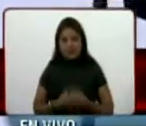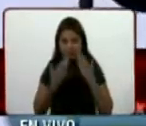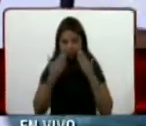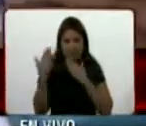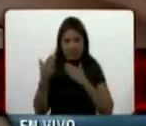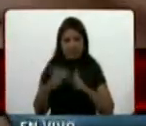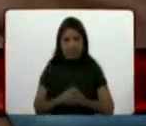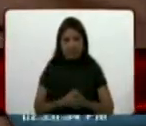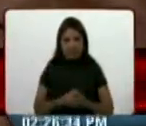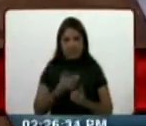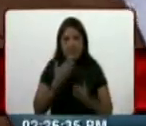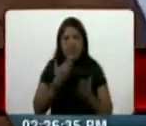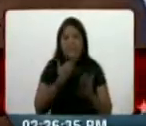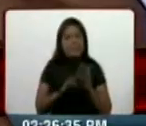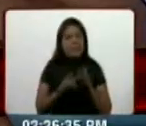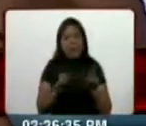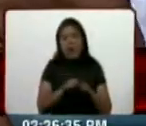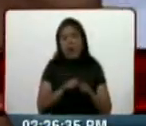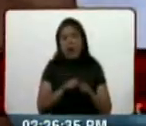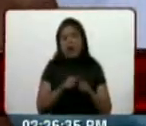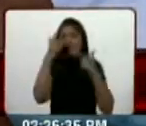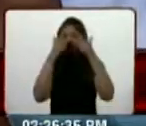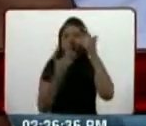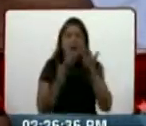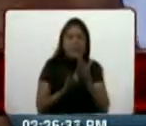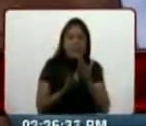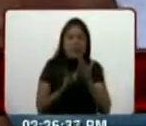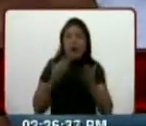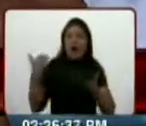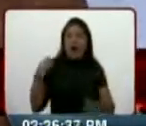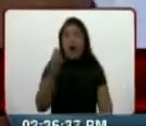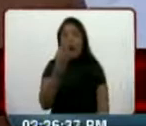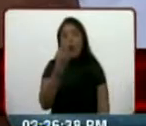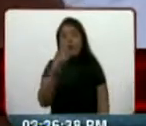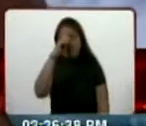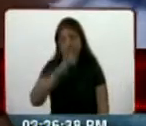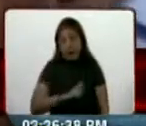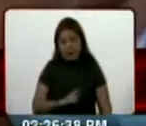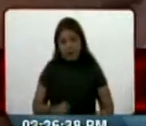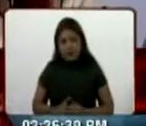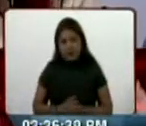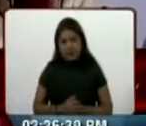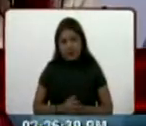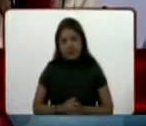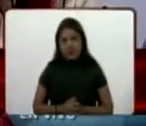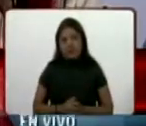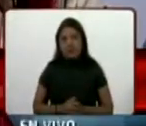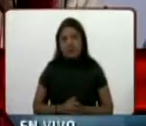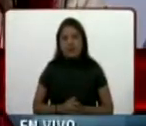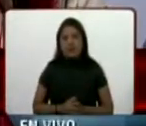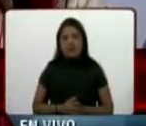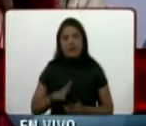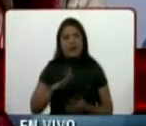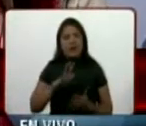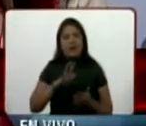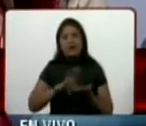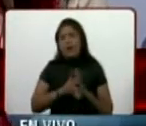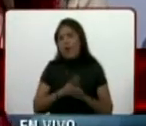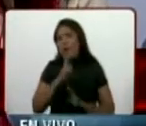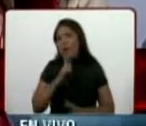Yo le pido a este Cristo lo mismo que le pidió nuestro comandante hace 11 años. Que cese la intolerancia, que cese el